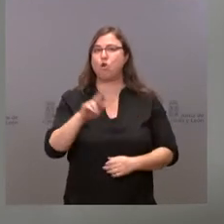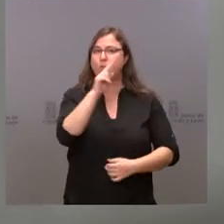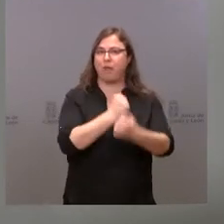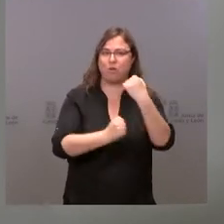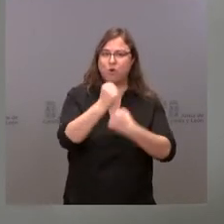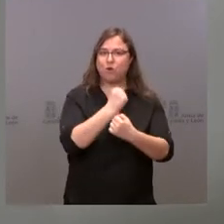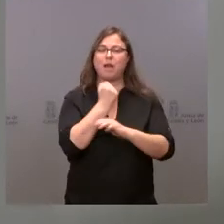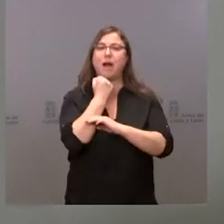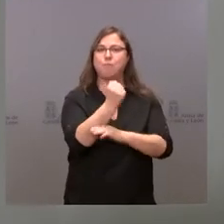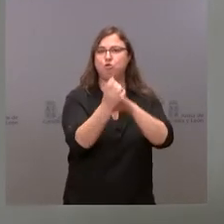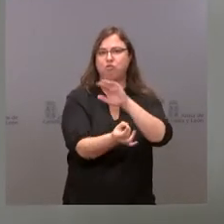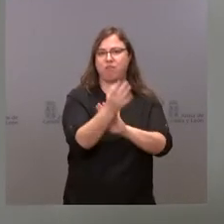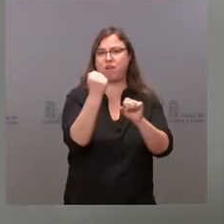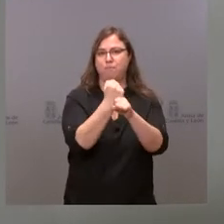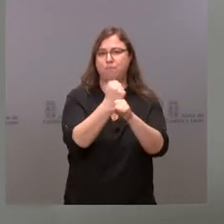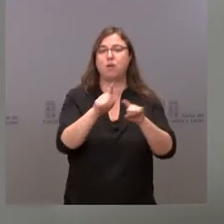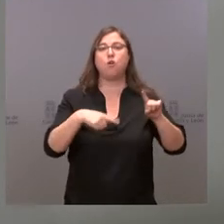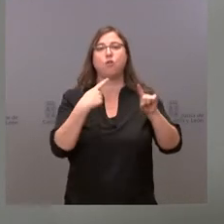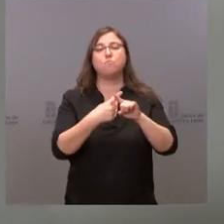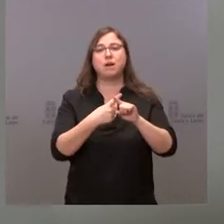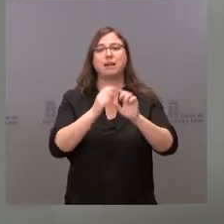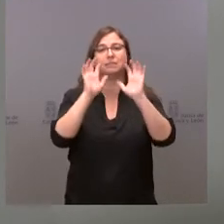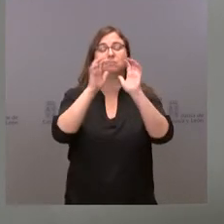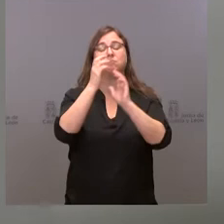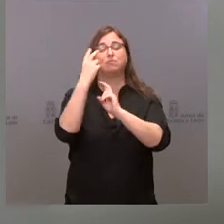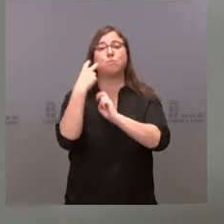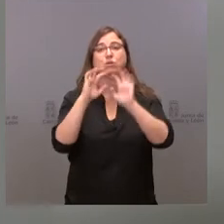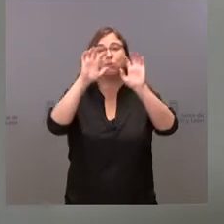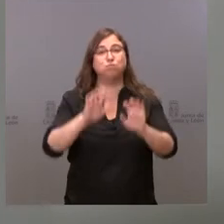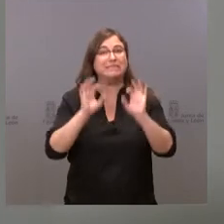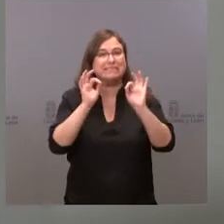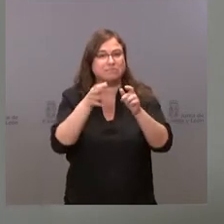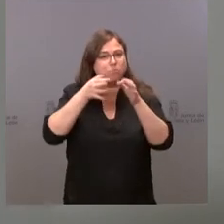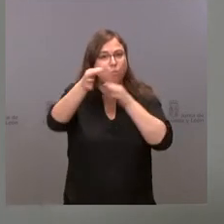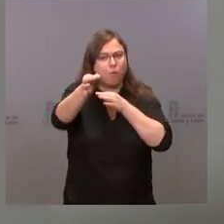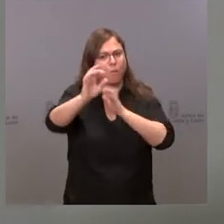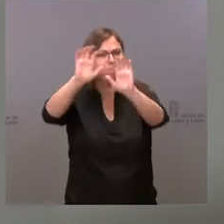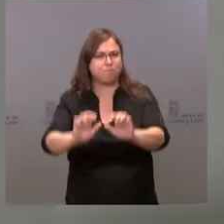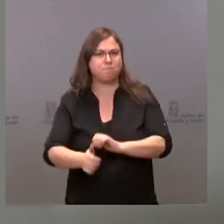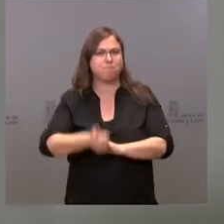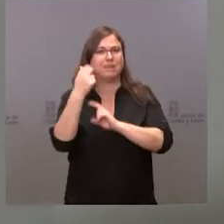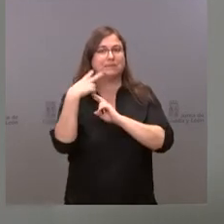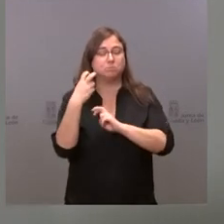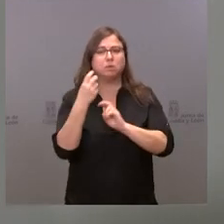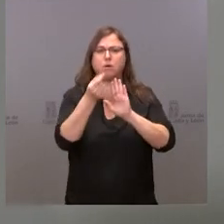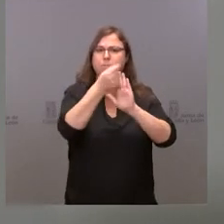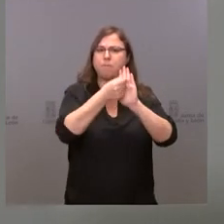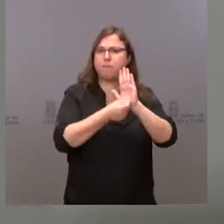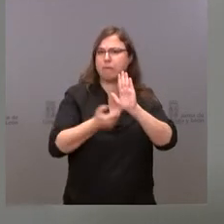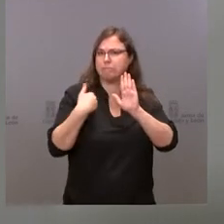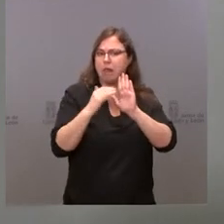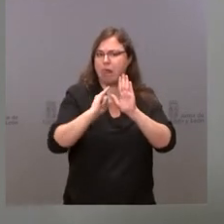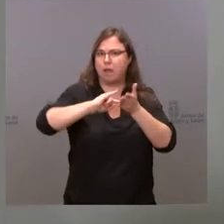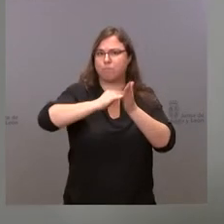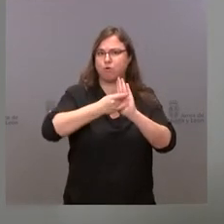la del apoyo a la creación de empleo la de la reducción de impuestos especialmente en el mundo rural habíamos incluido allí aspectos muy importantes